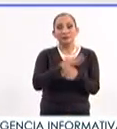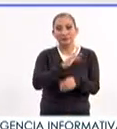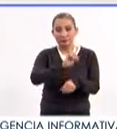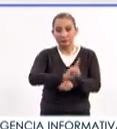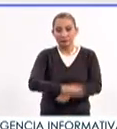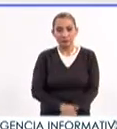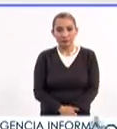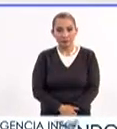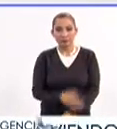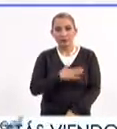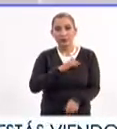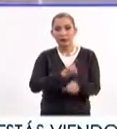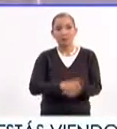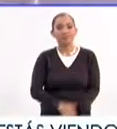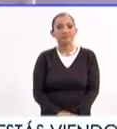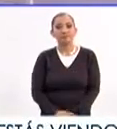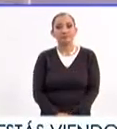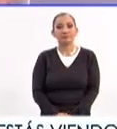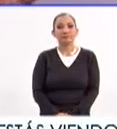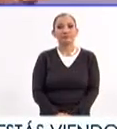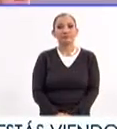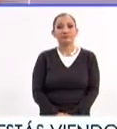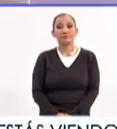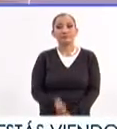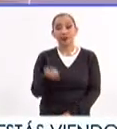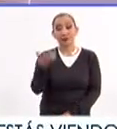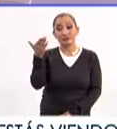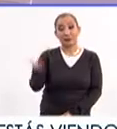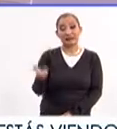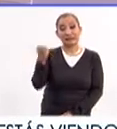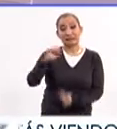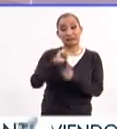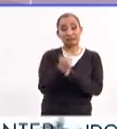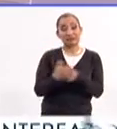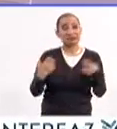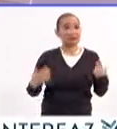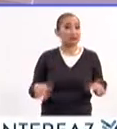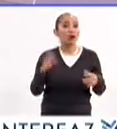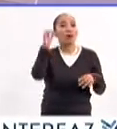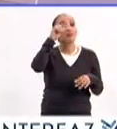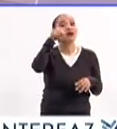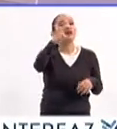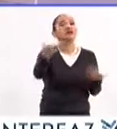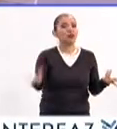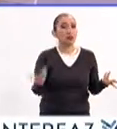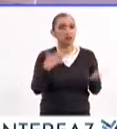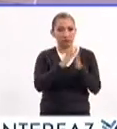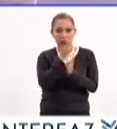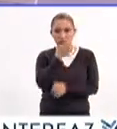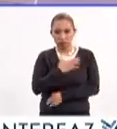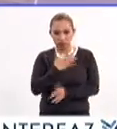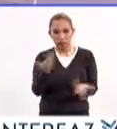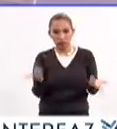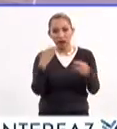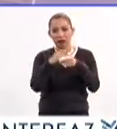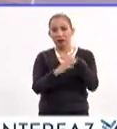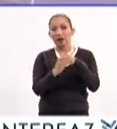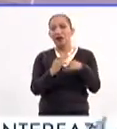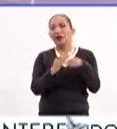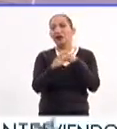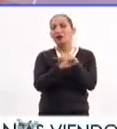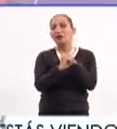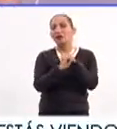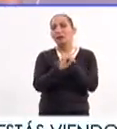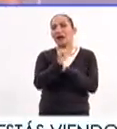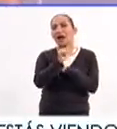días. Gracias, buen día. Pues así es esta situación. ¿Qué opina usted? Háganoslo saber a través de las redes sociales.